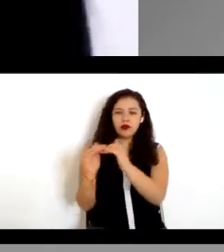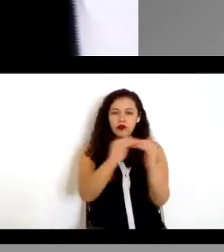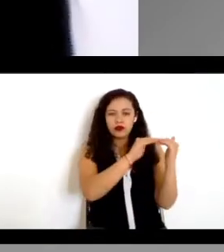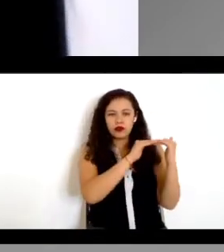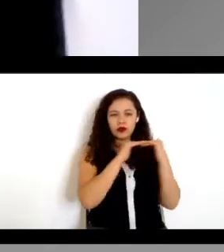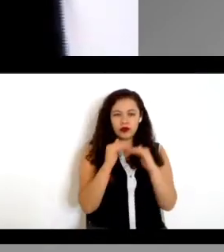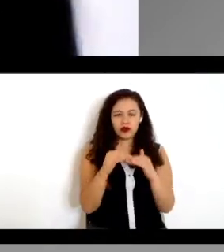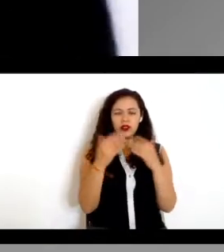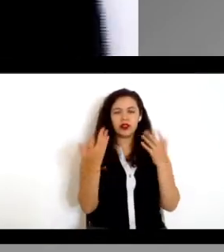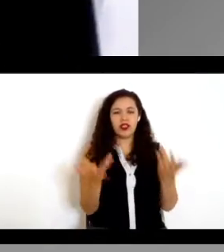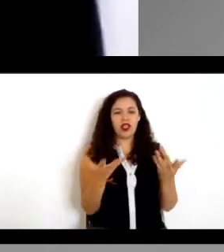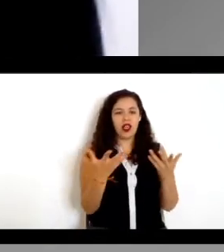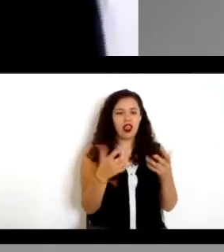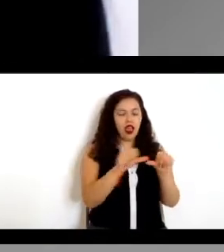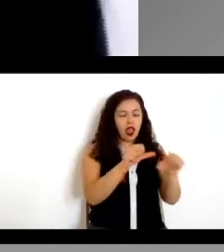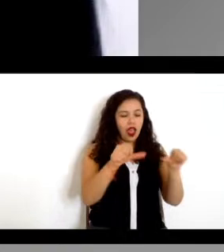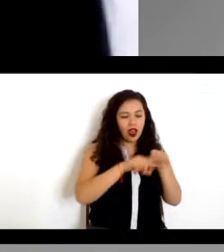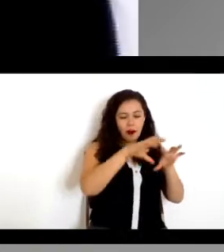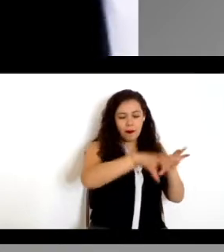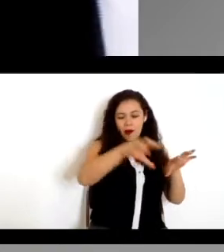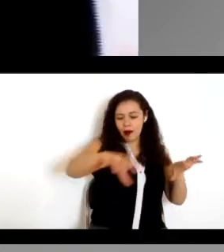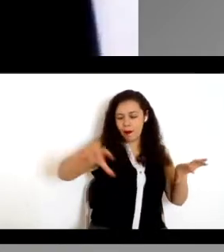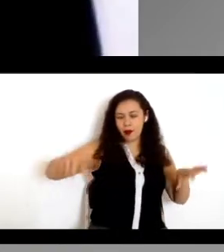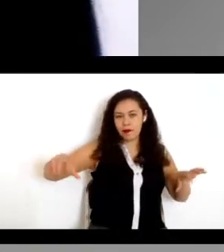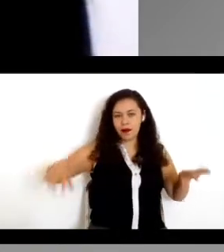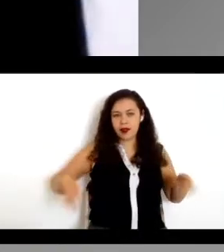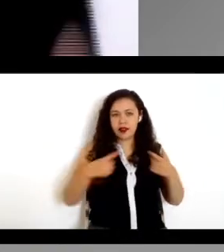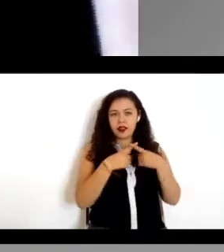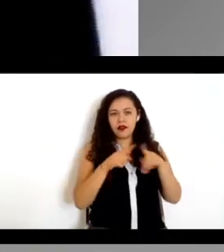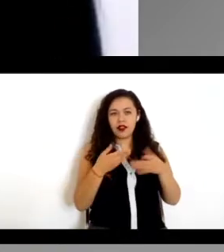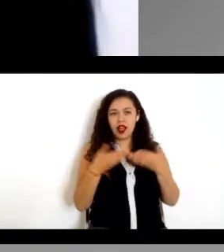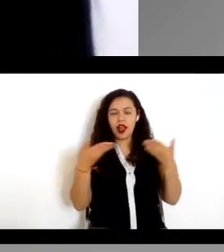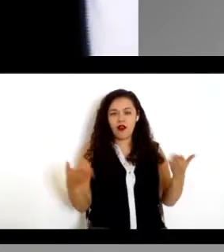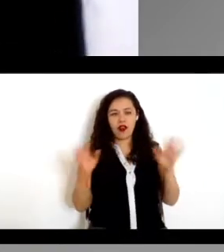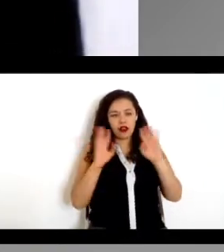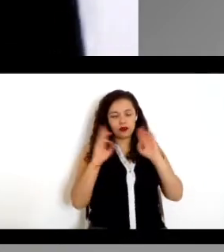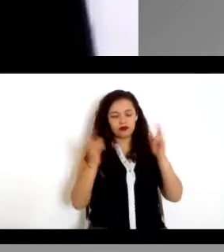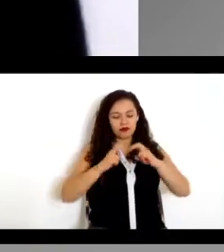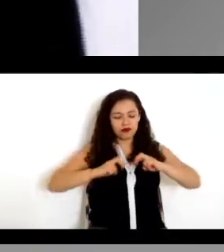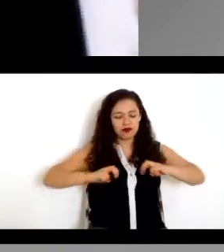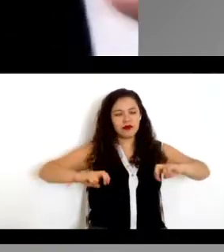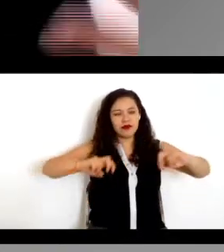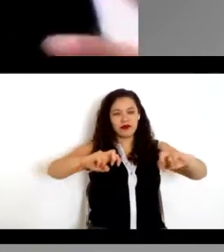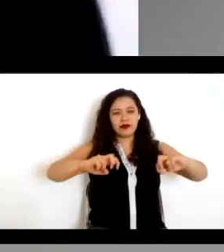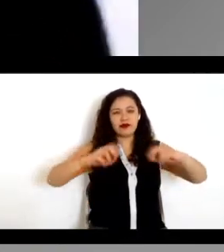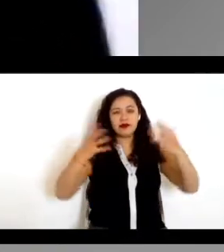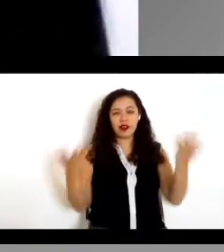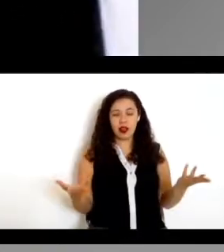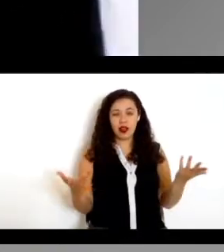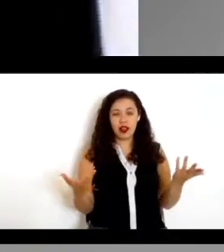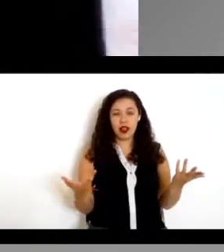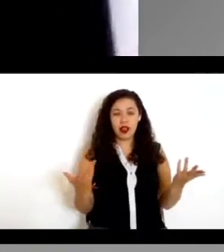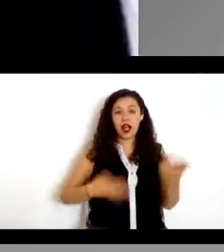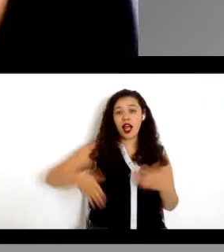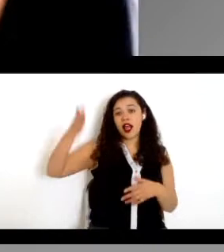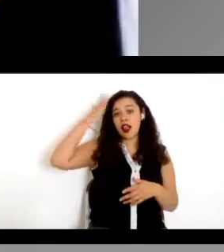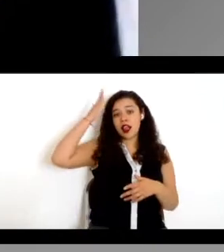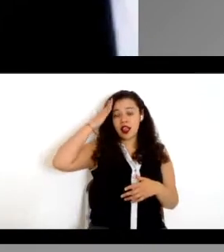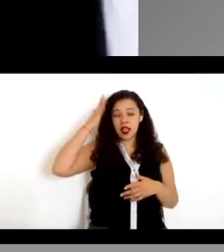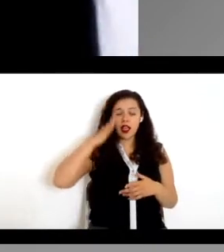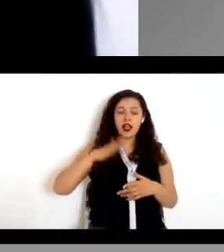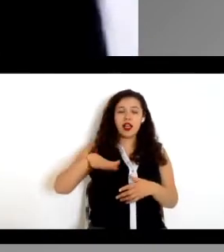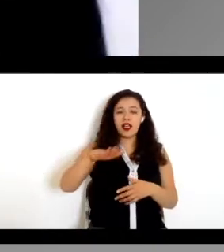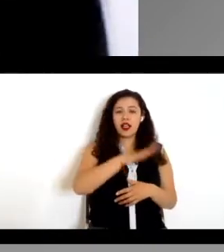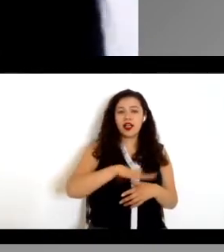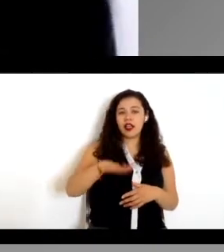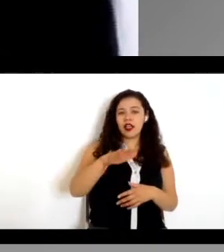diferentes actores, hoy que estamos aquí reunidos especialmente en esta mesa, líderes de la sociedad civil, la